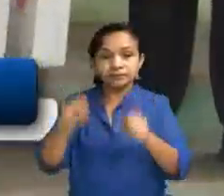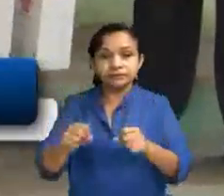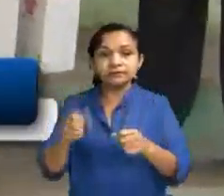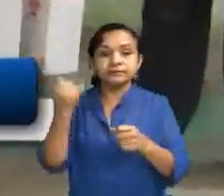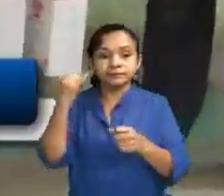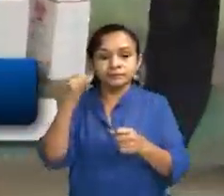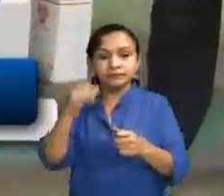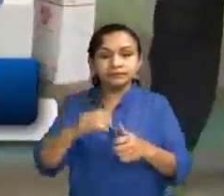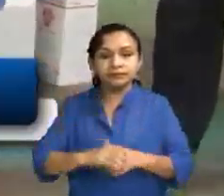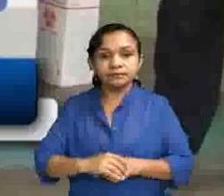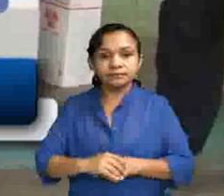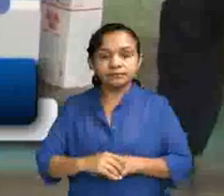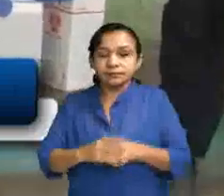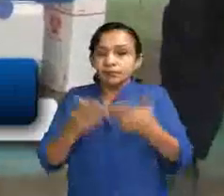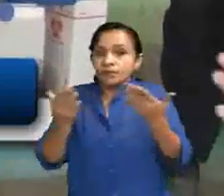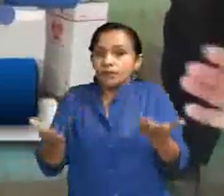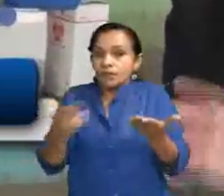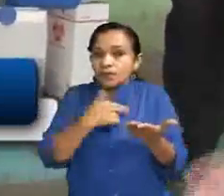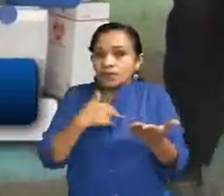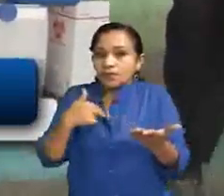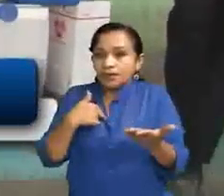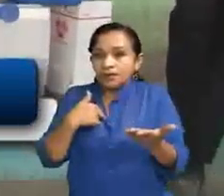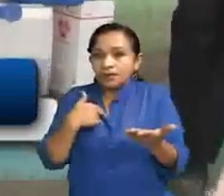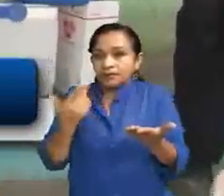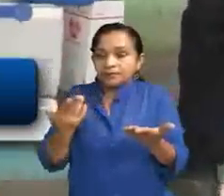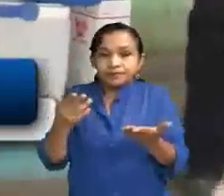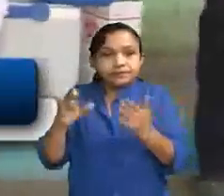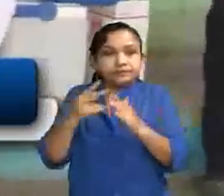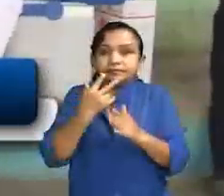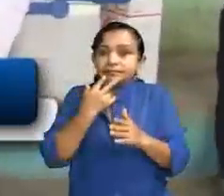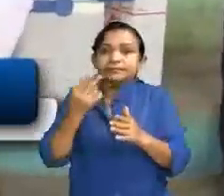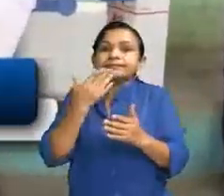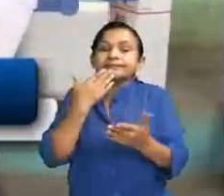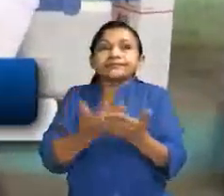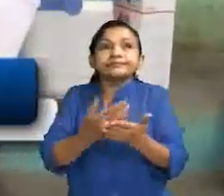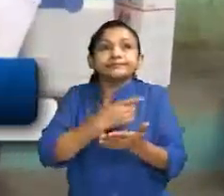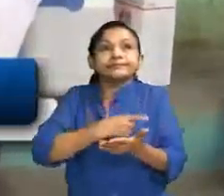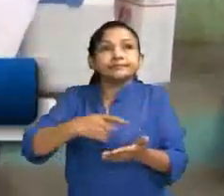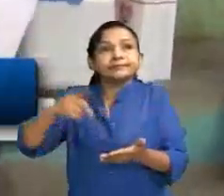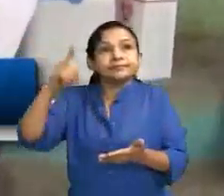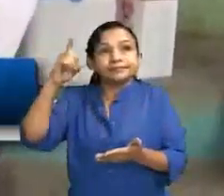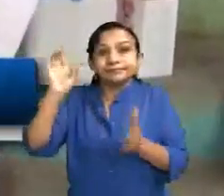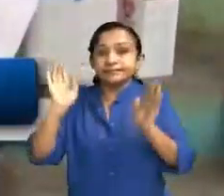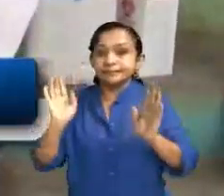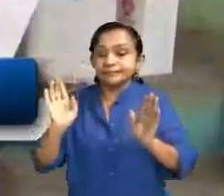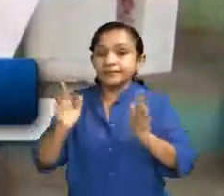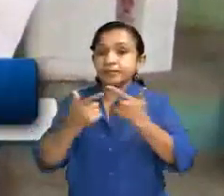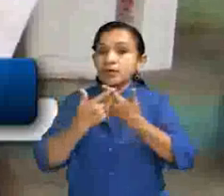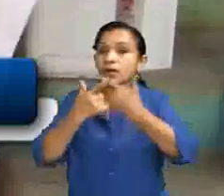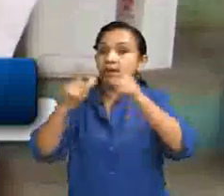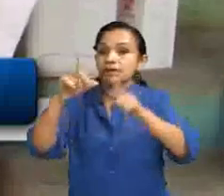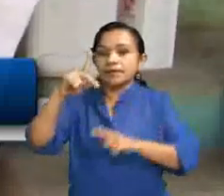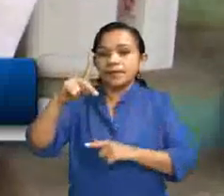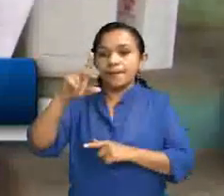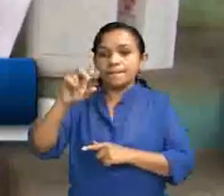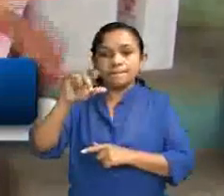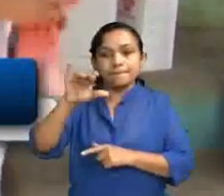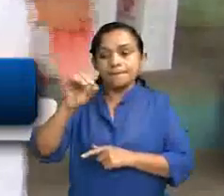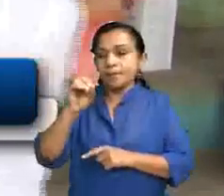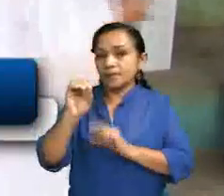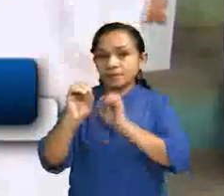es, porque si no, pues no estuviéramos libres de polio. Y gracias a Dios, estamos libres de polio. Ahora, ¿qué estrategia utiliza